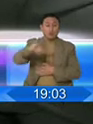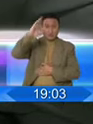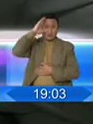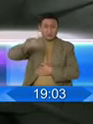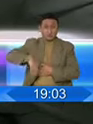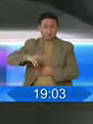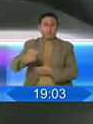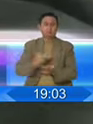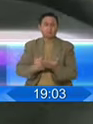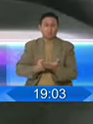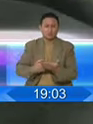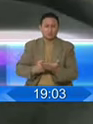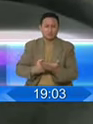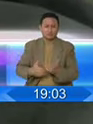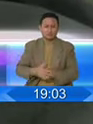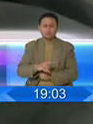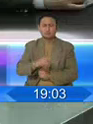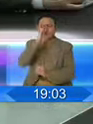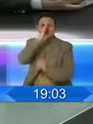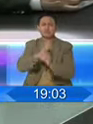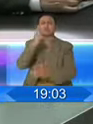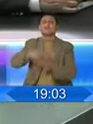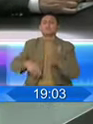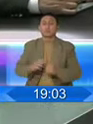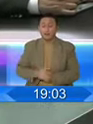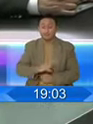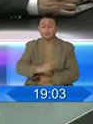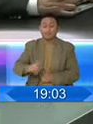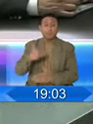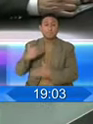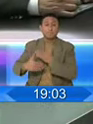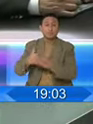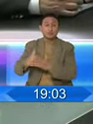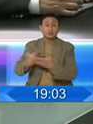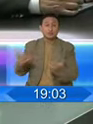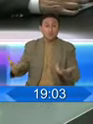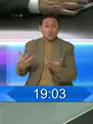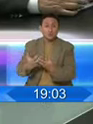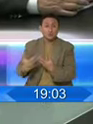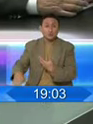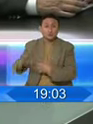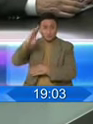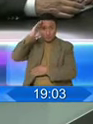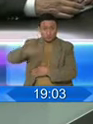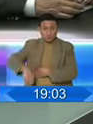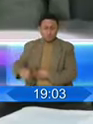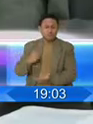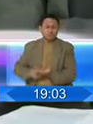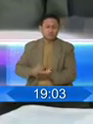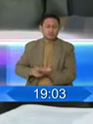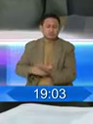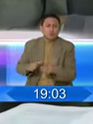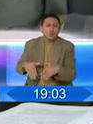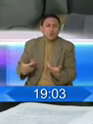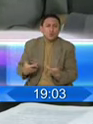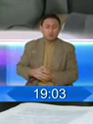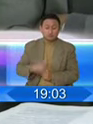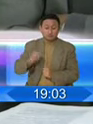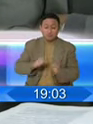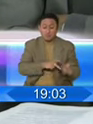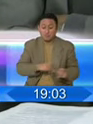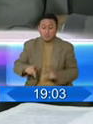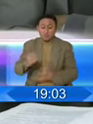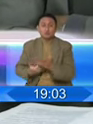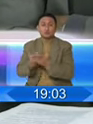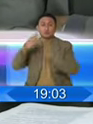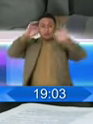de la Policía Nacional. El objetivo fue analizar los procesos de consolidación de la institución policial y planificar una estrategia